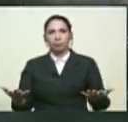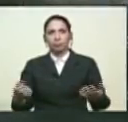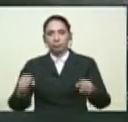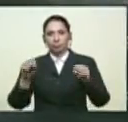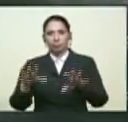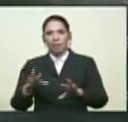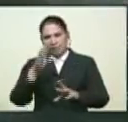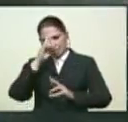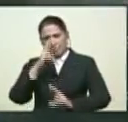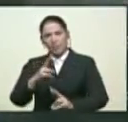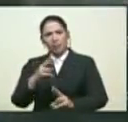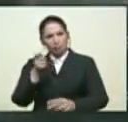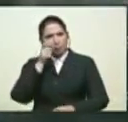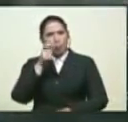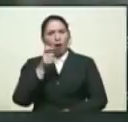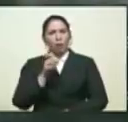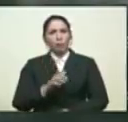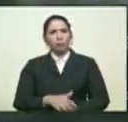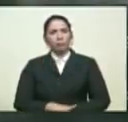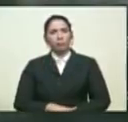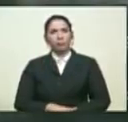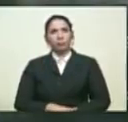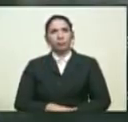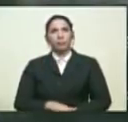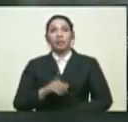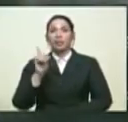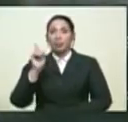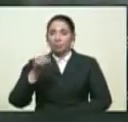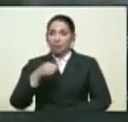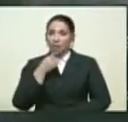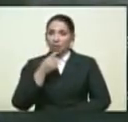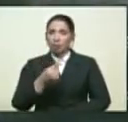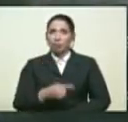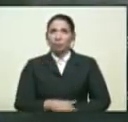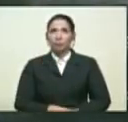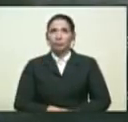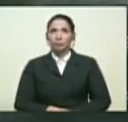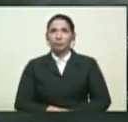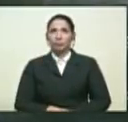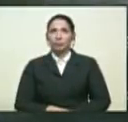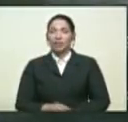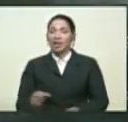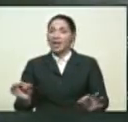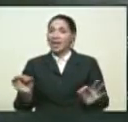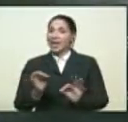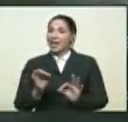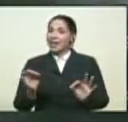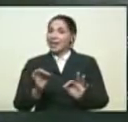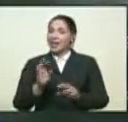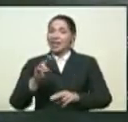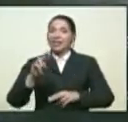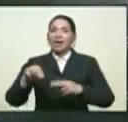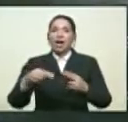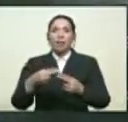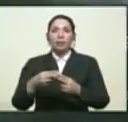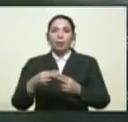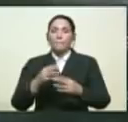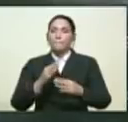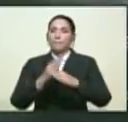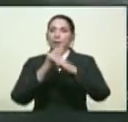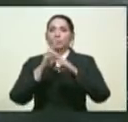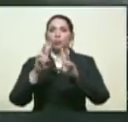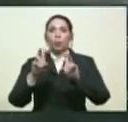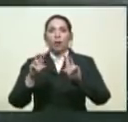respeten al pueblo, pero también les digo, nada ni nadie me va a detener en esta nueva